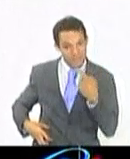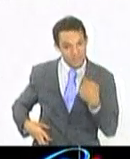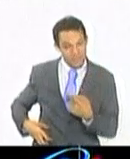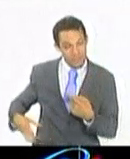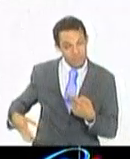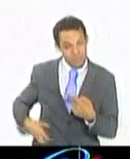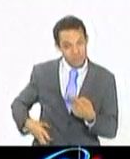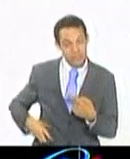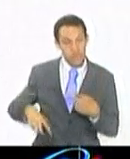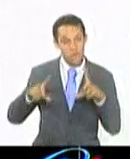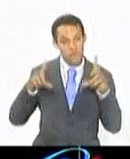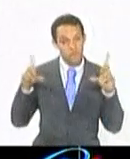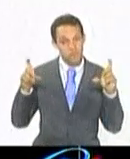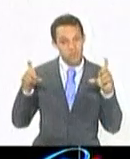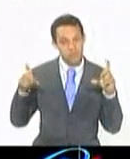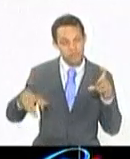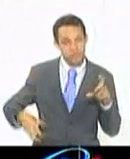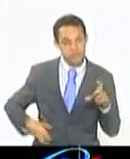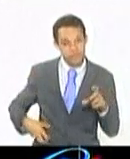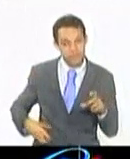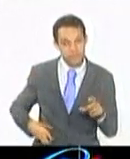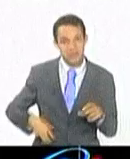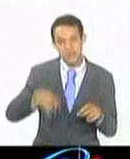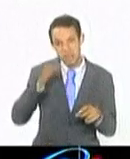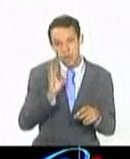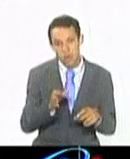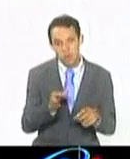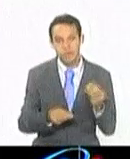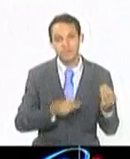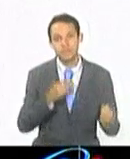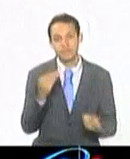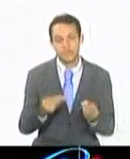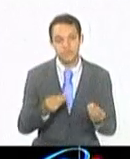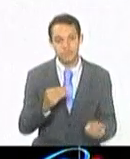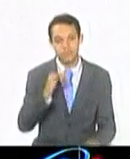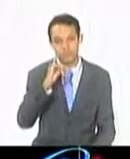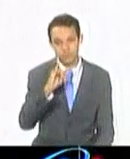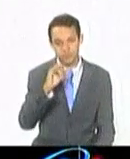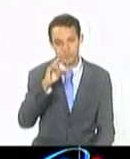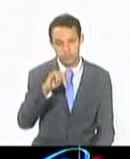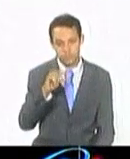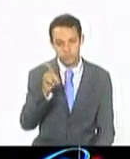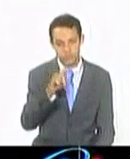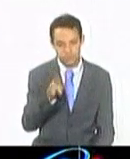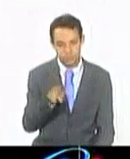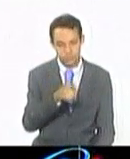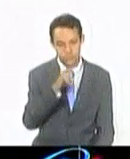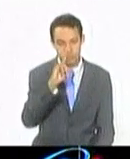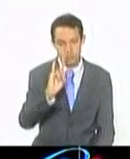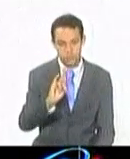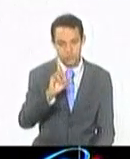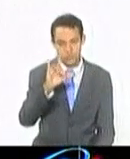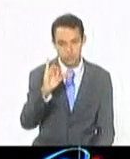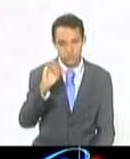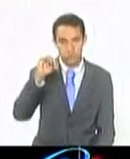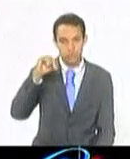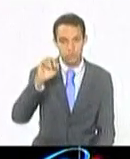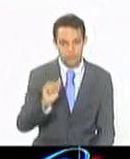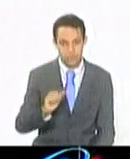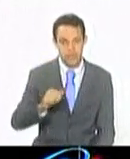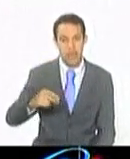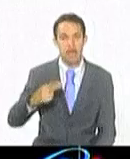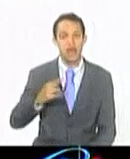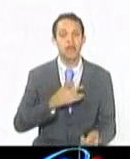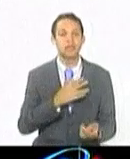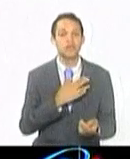la imagen ellas producen la insulina ayudan en el proceso metabólico de El azúcar